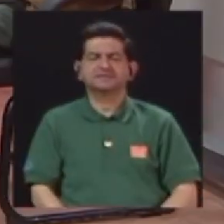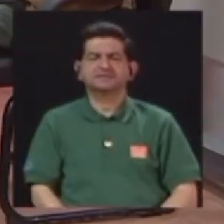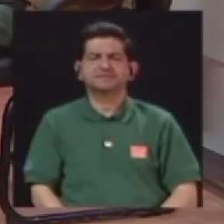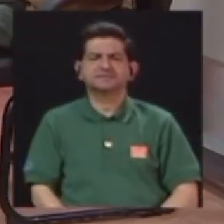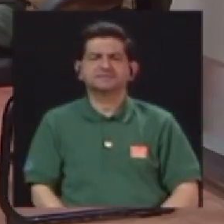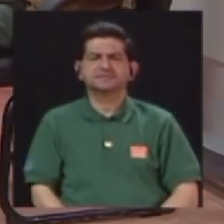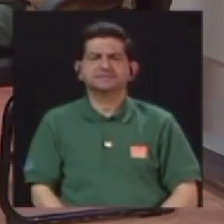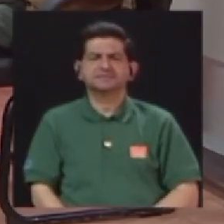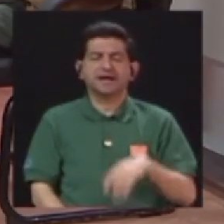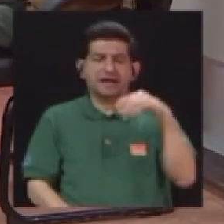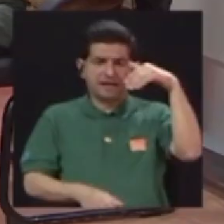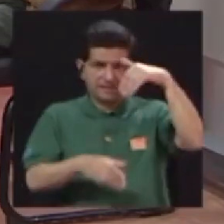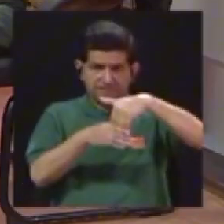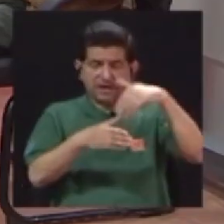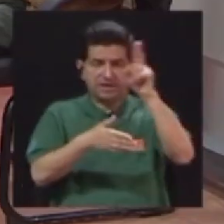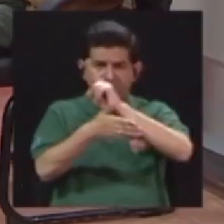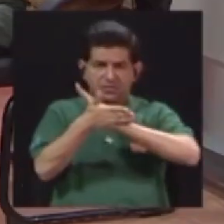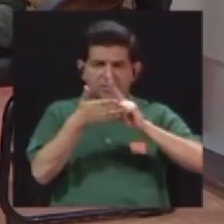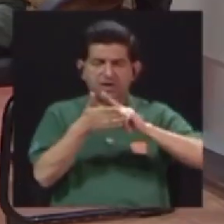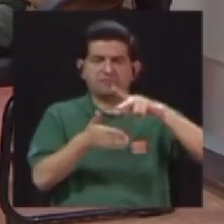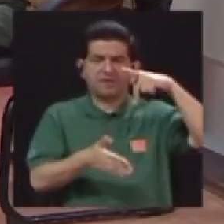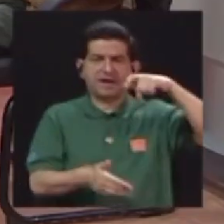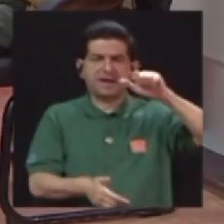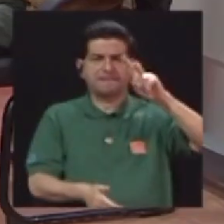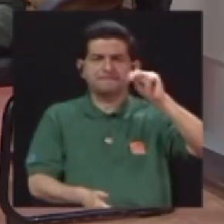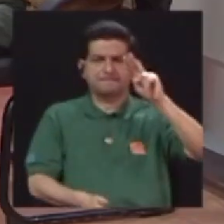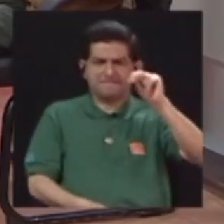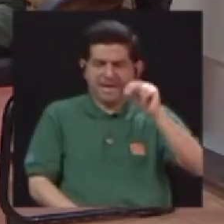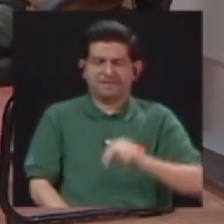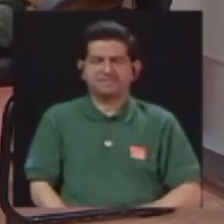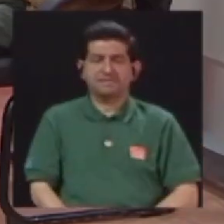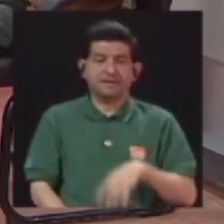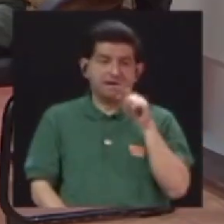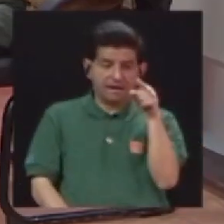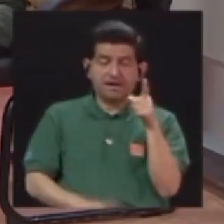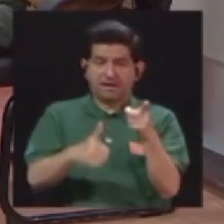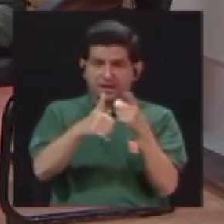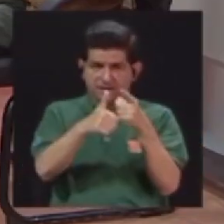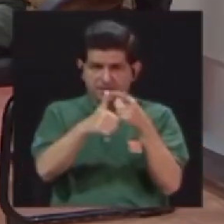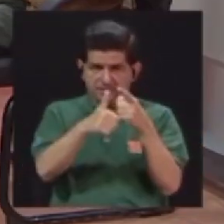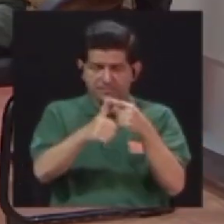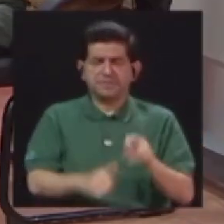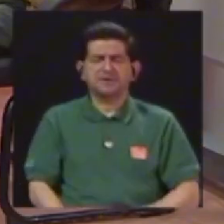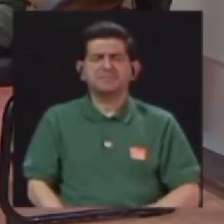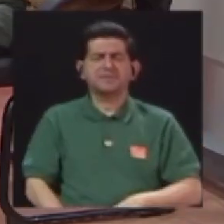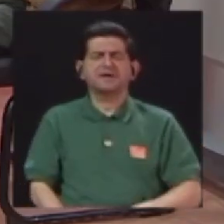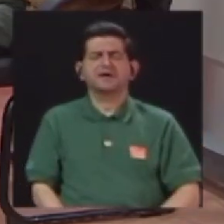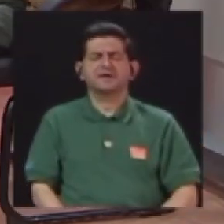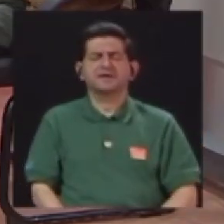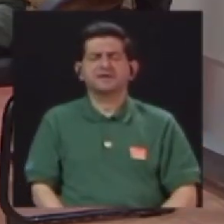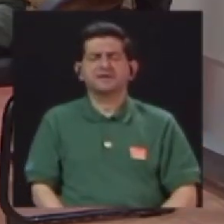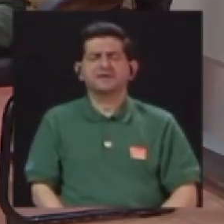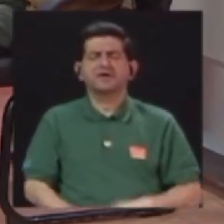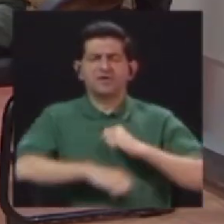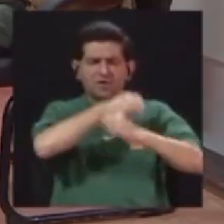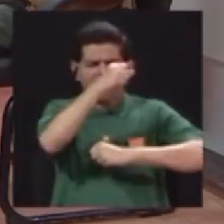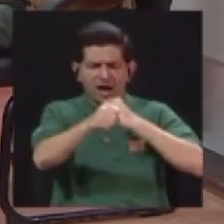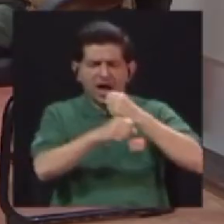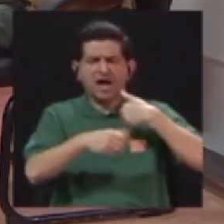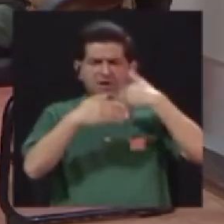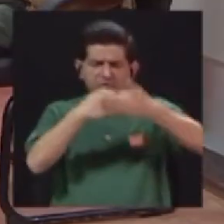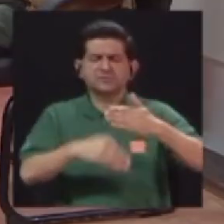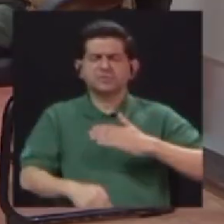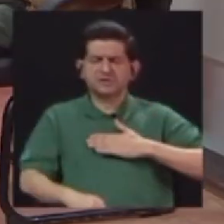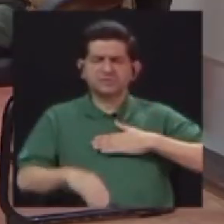en la Universidad de Pensilvania. Después de que él estuvo, años después fue profesor mío, fue mi profesor